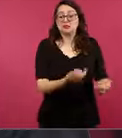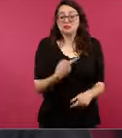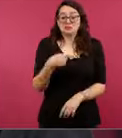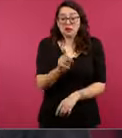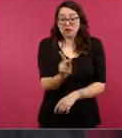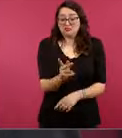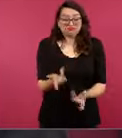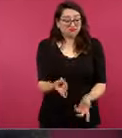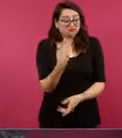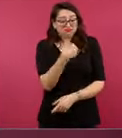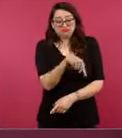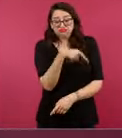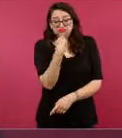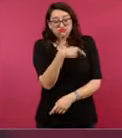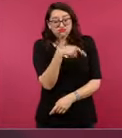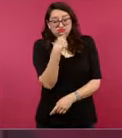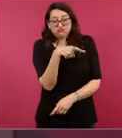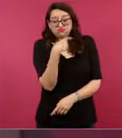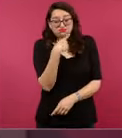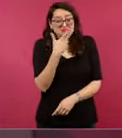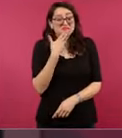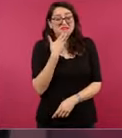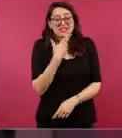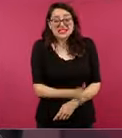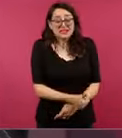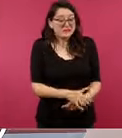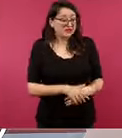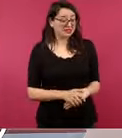porque este es un proceso